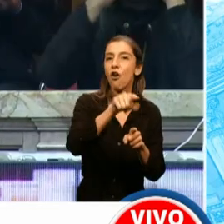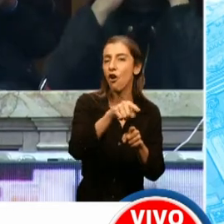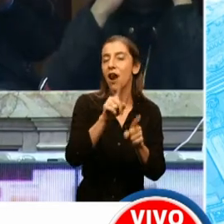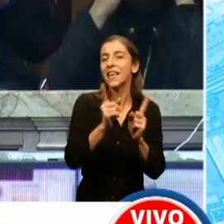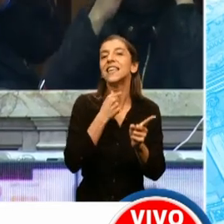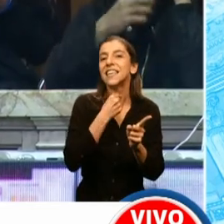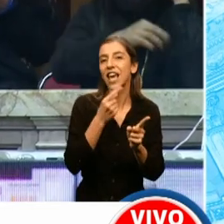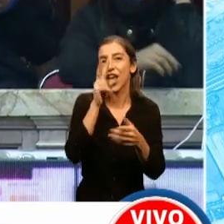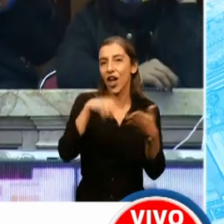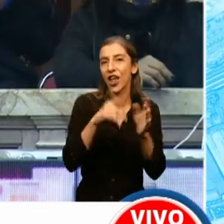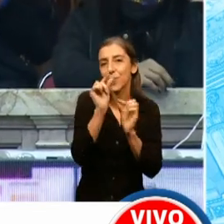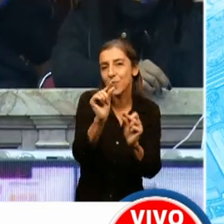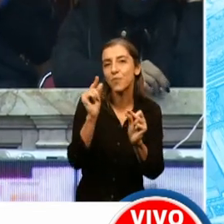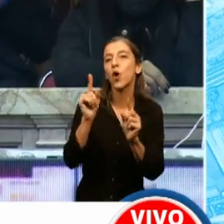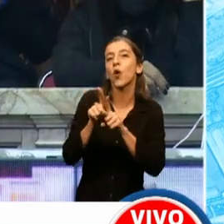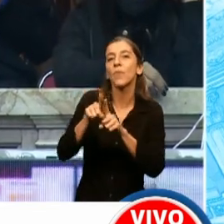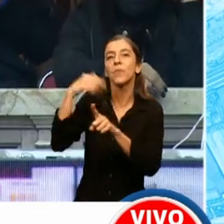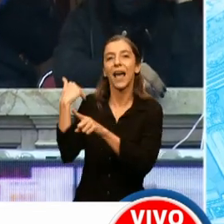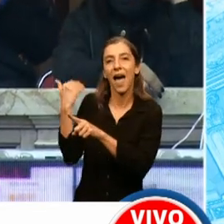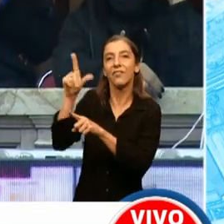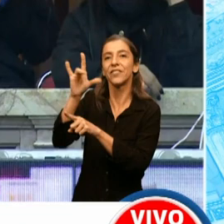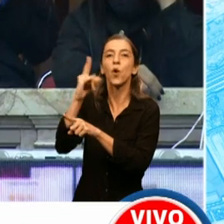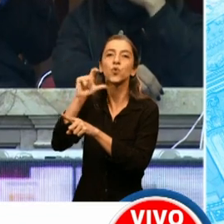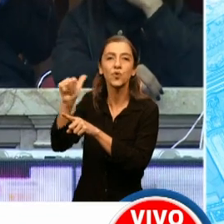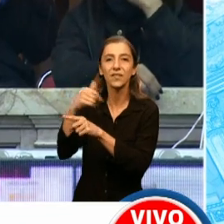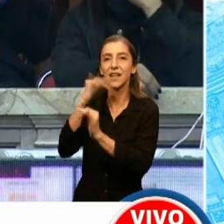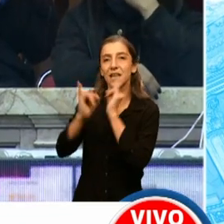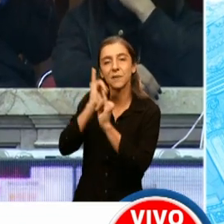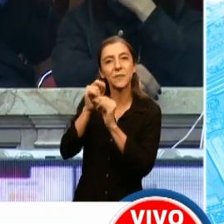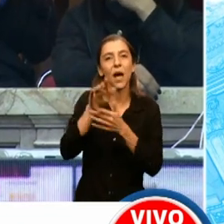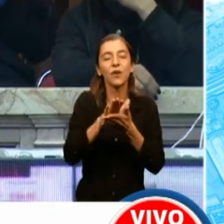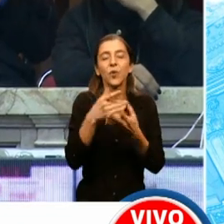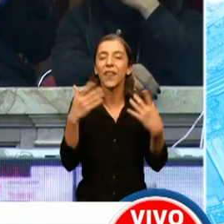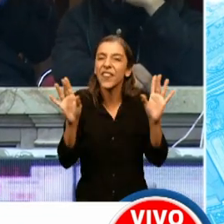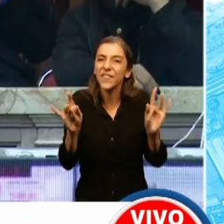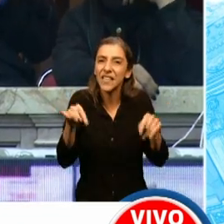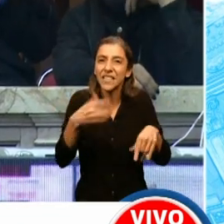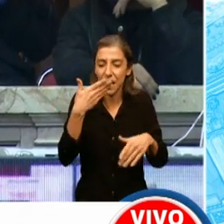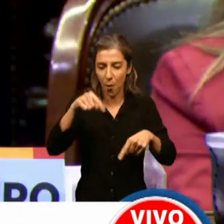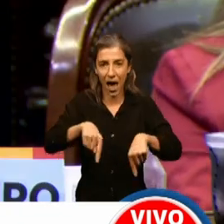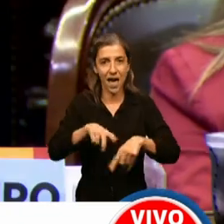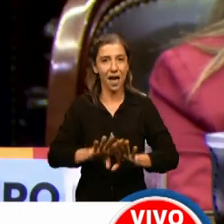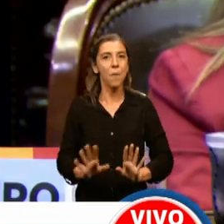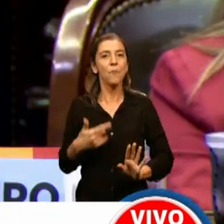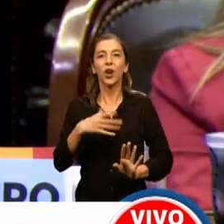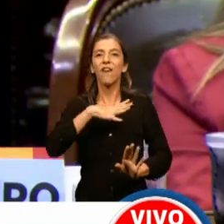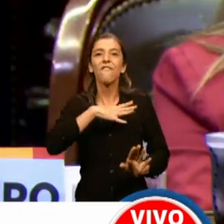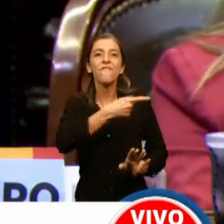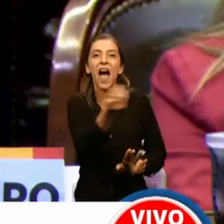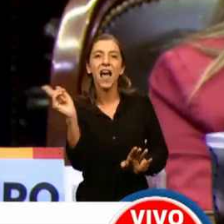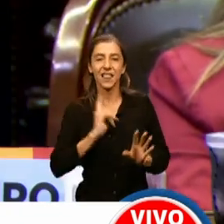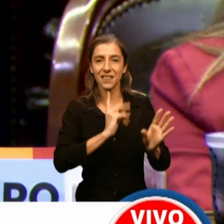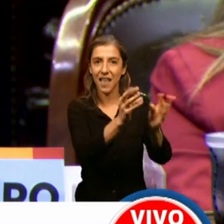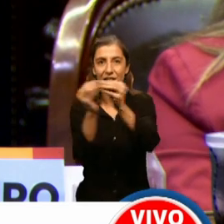leer un poco y retoma esto que decía lúcida antes es muy difícil hablar en este lugar porque todavía no hay compañeras travestis